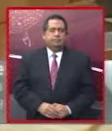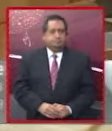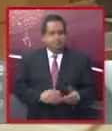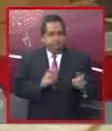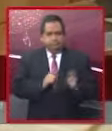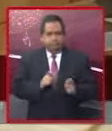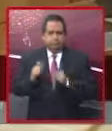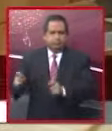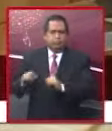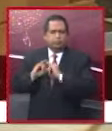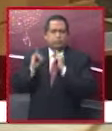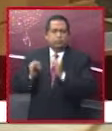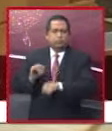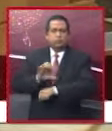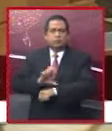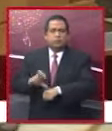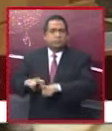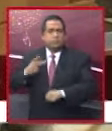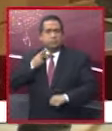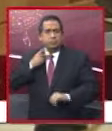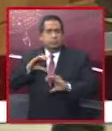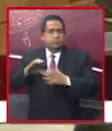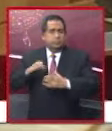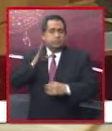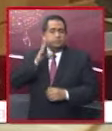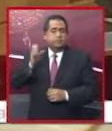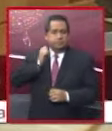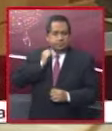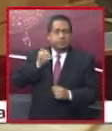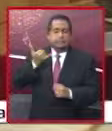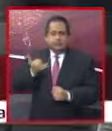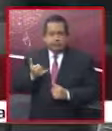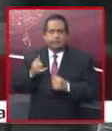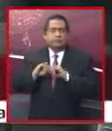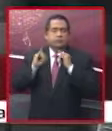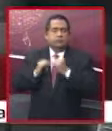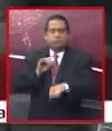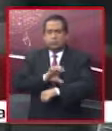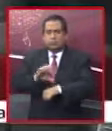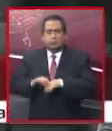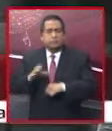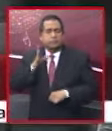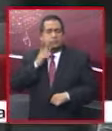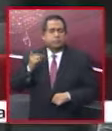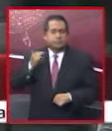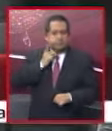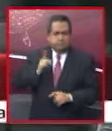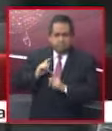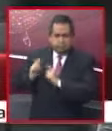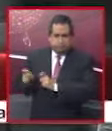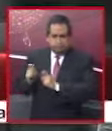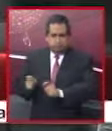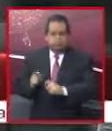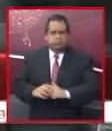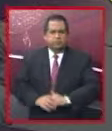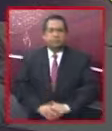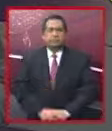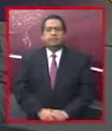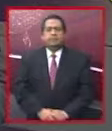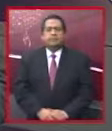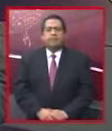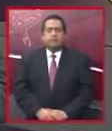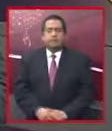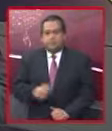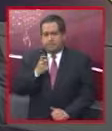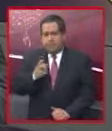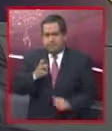Túrnese a la Junta de Coordinación Política de la Cámara de Senadores y a la Junta de Coordinación Política de la Cámara de Diputados. Y